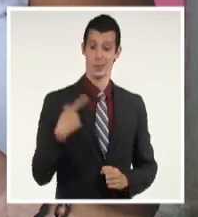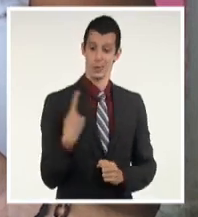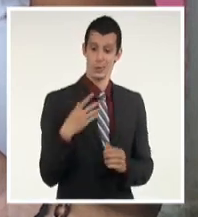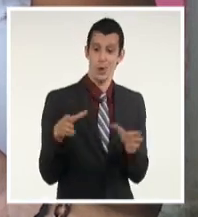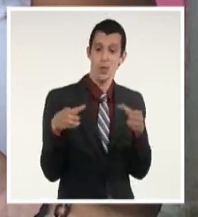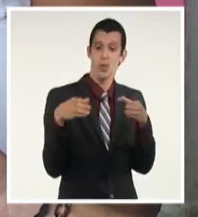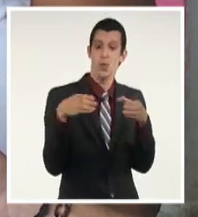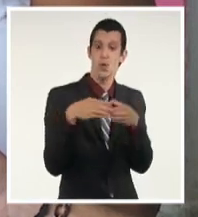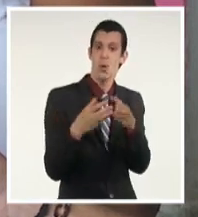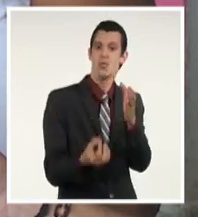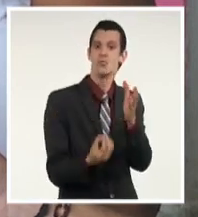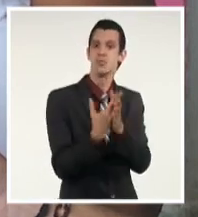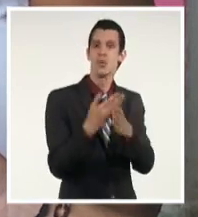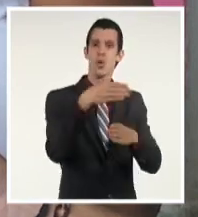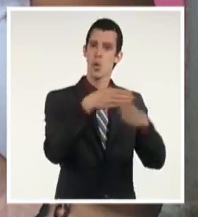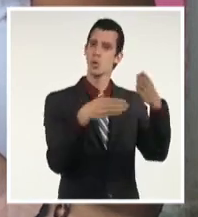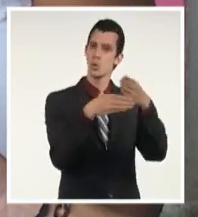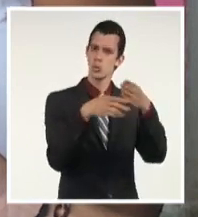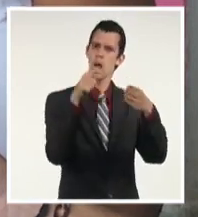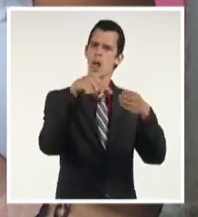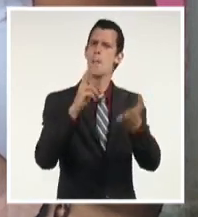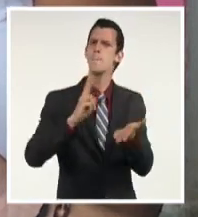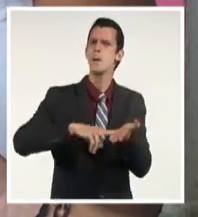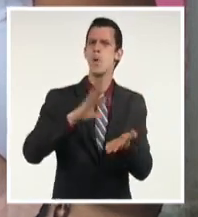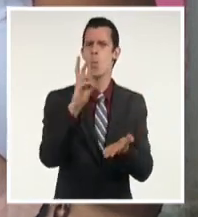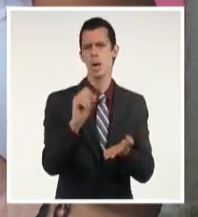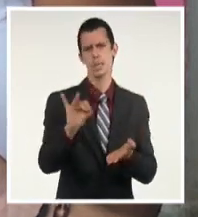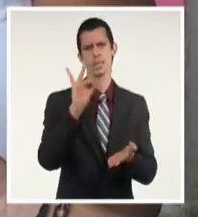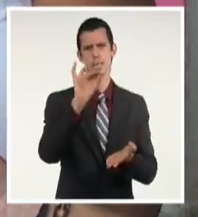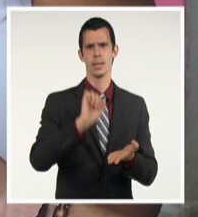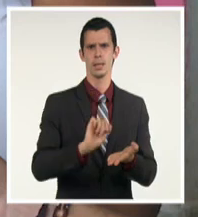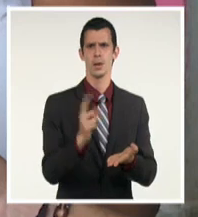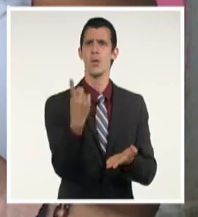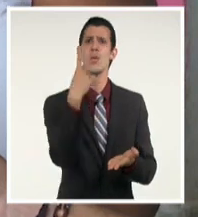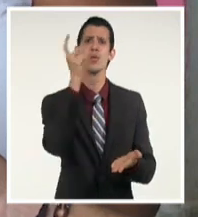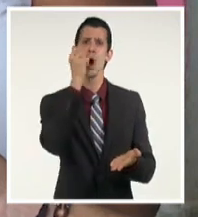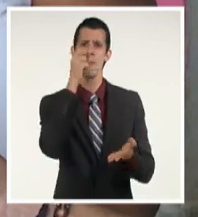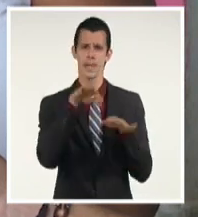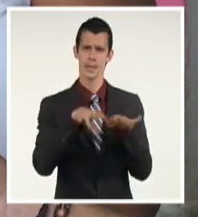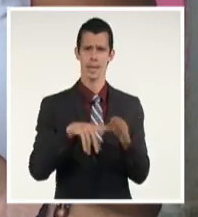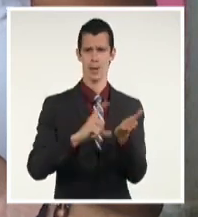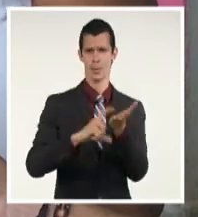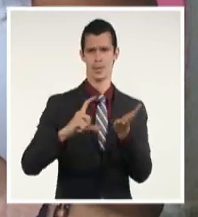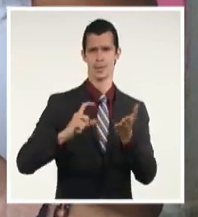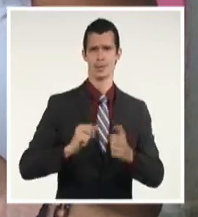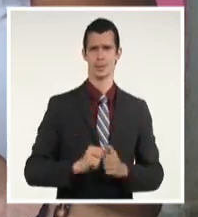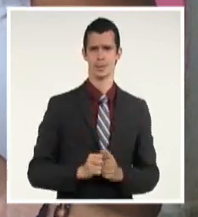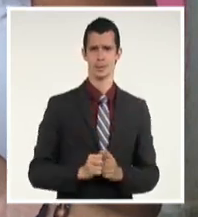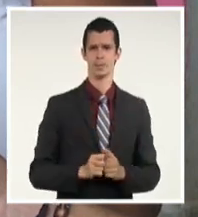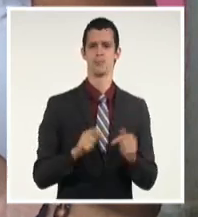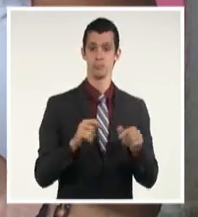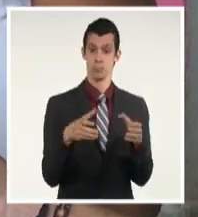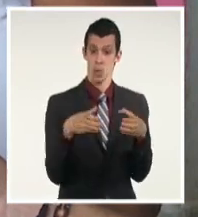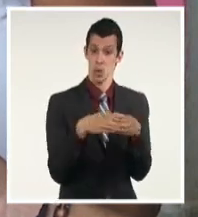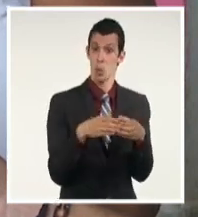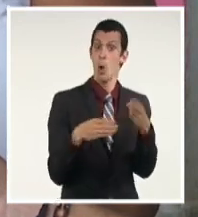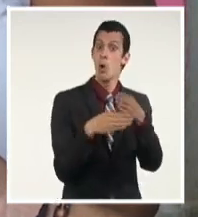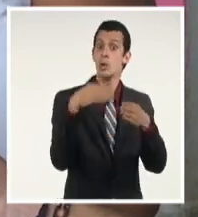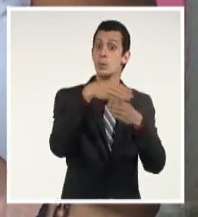por 7 mujeres y un solo hombre, que era el secretario del partido. Lo demostramos en las